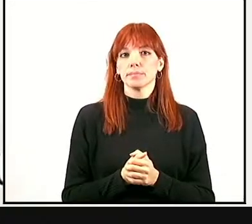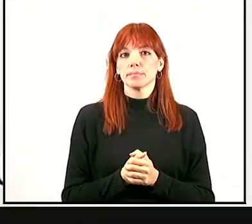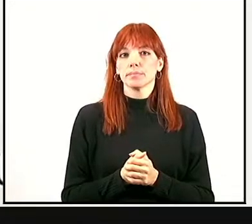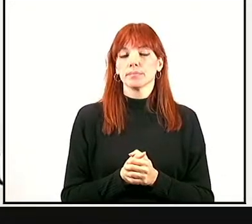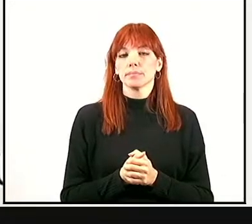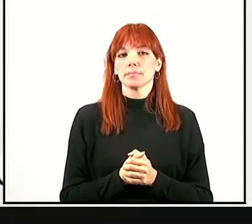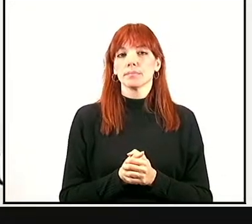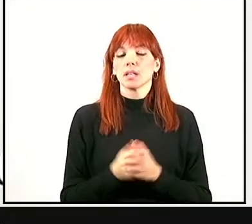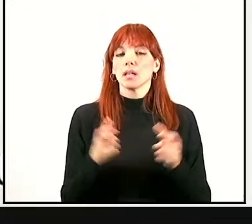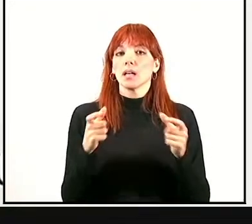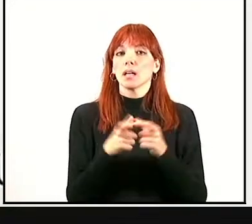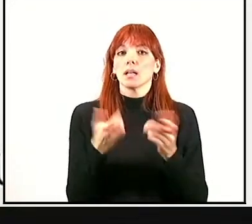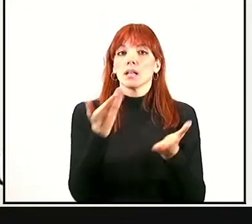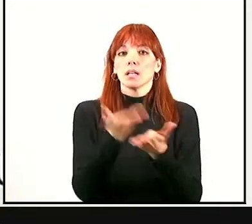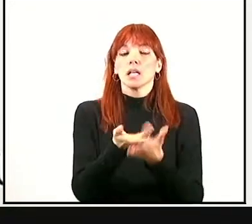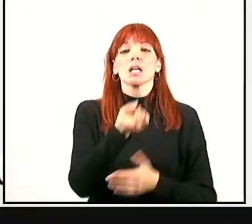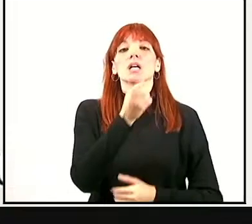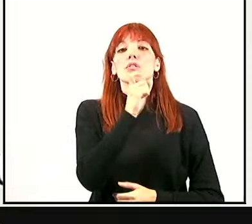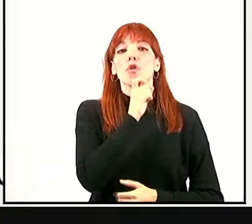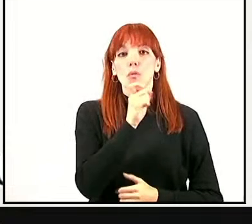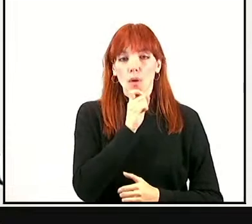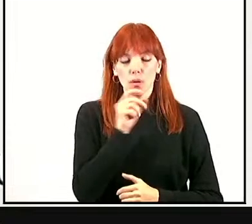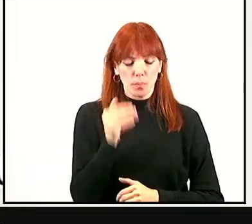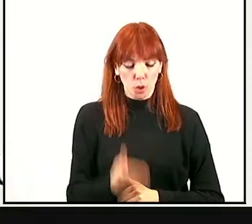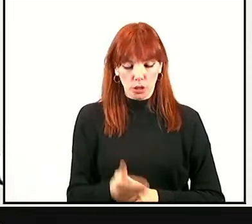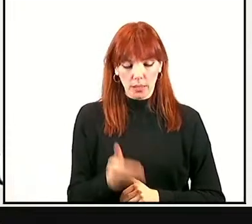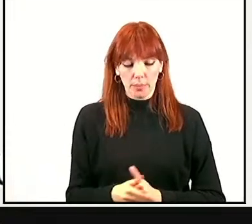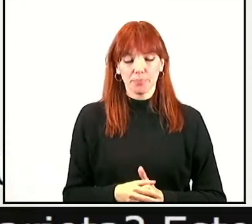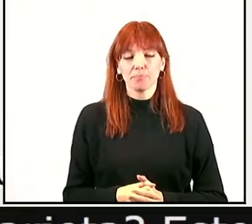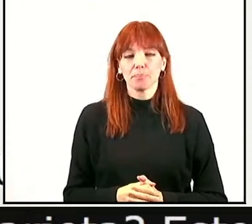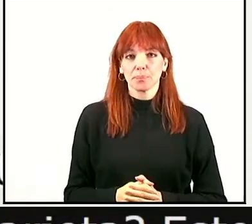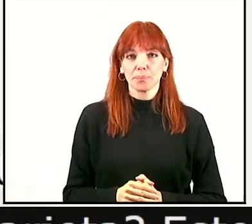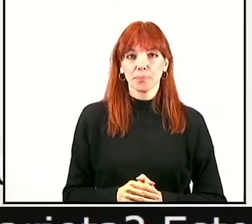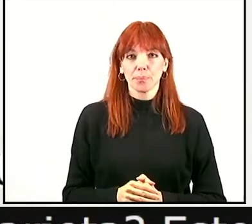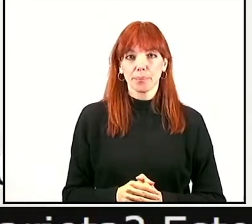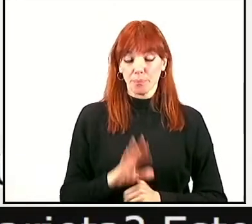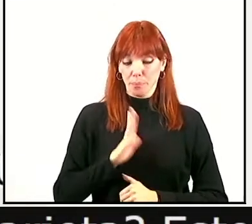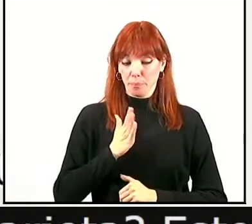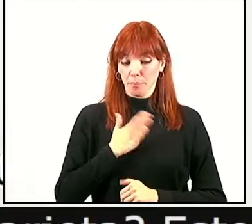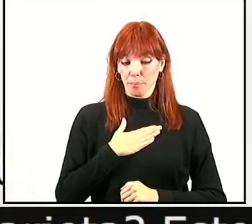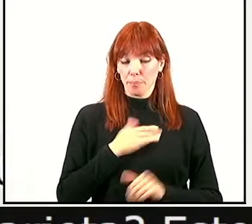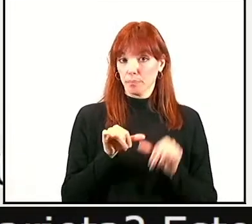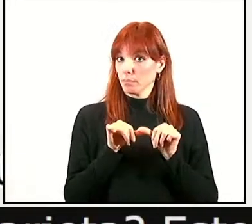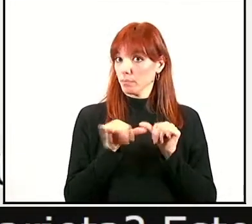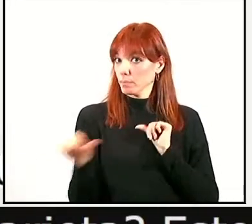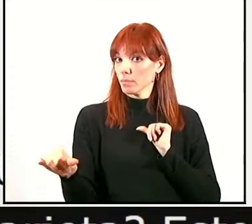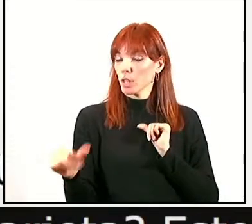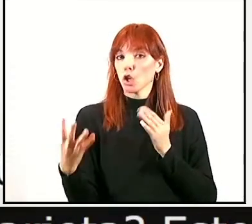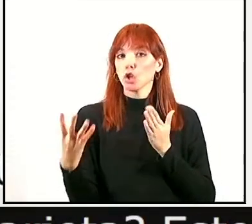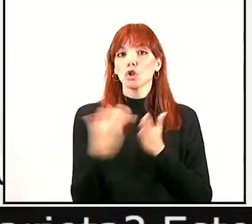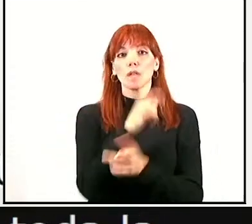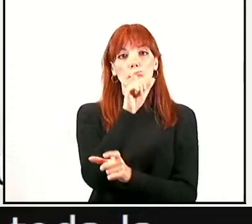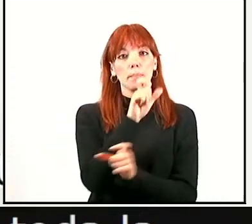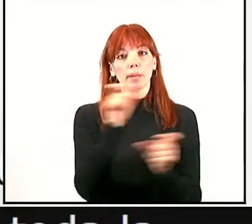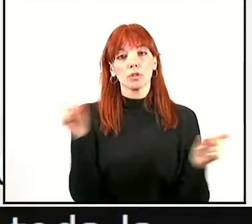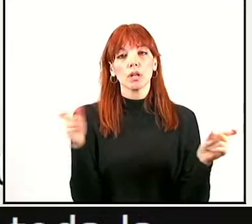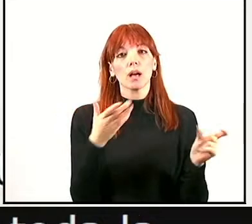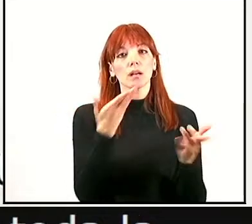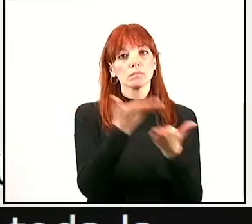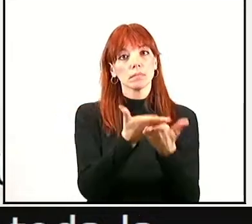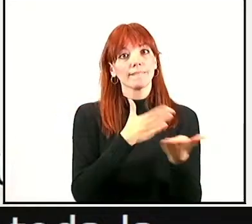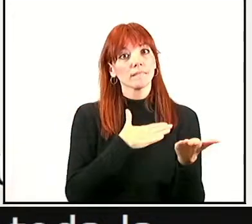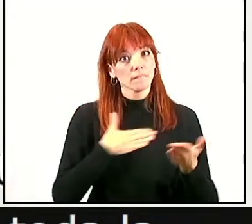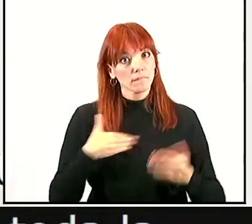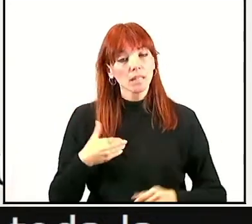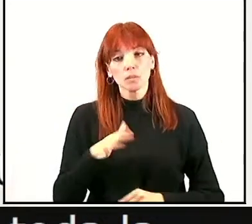solicitar esa tarjeta? Esto que también es importante. A partir de mañana, toda la gente que quiera solicitarla, porque a